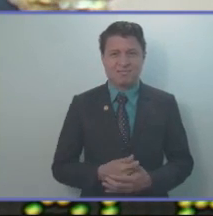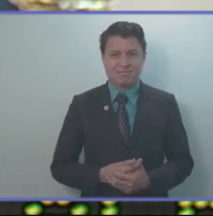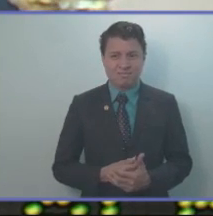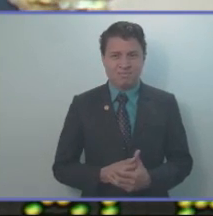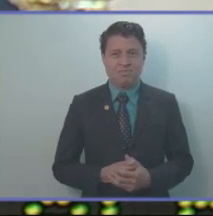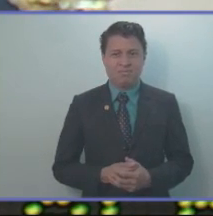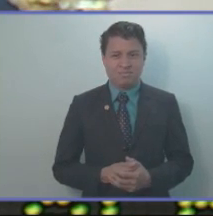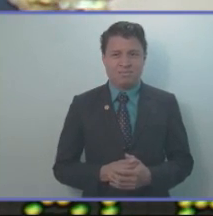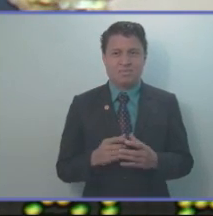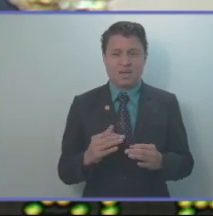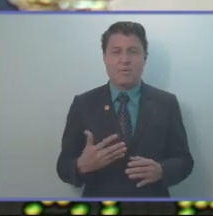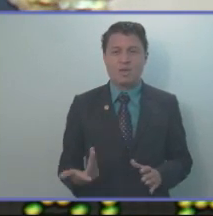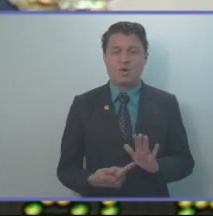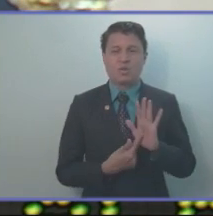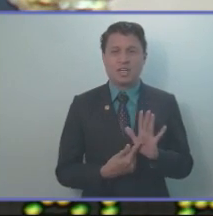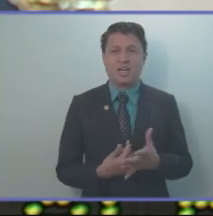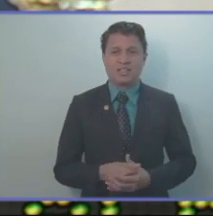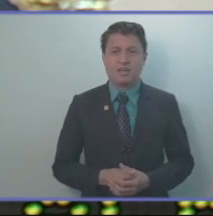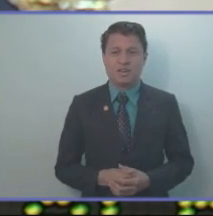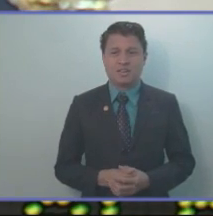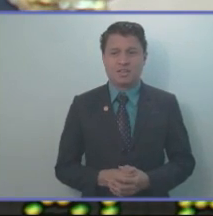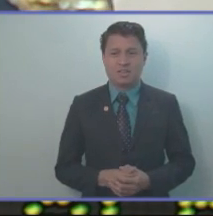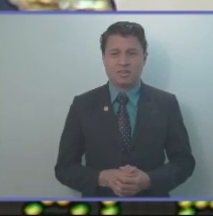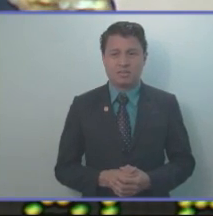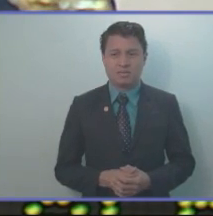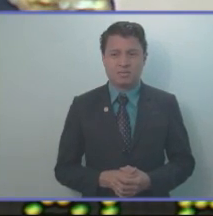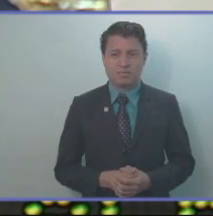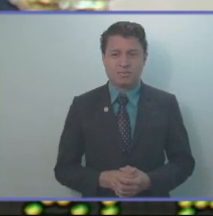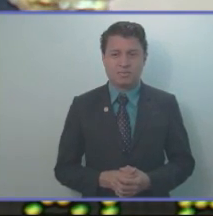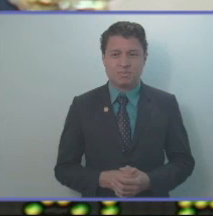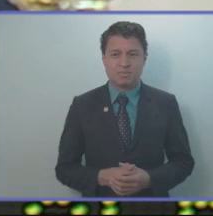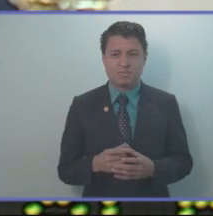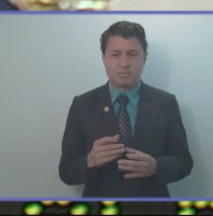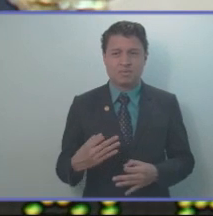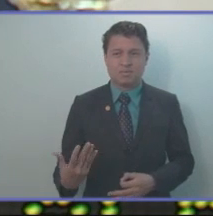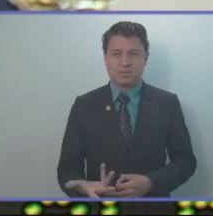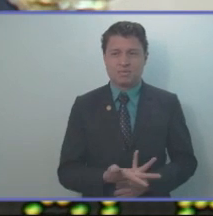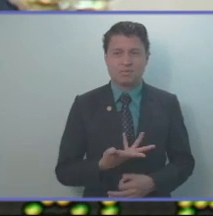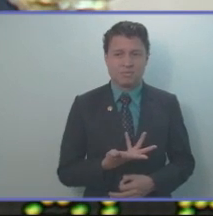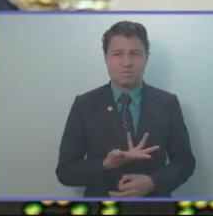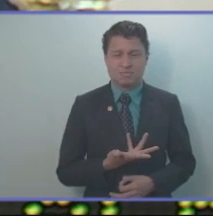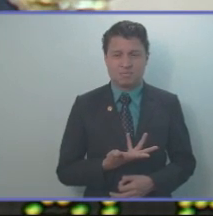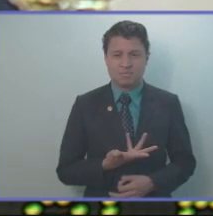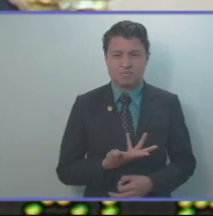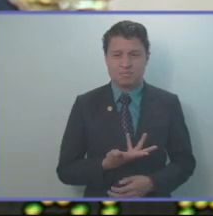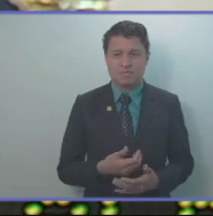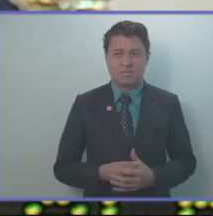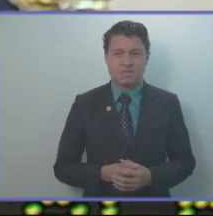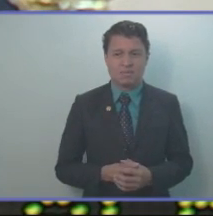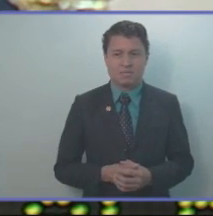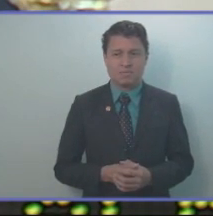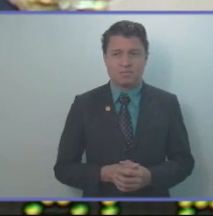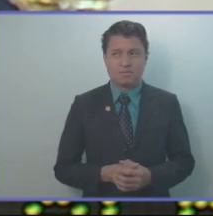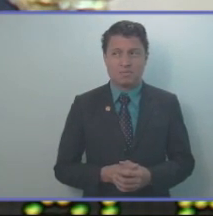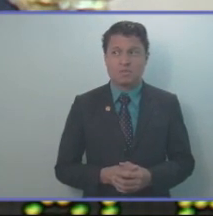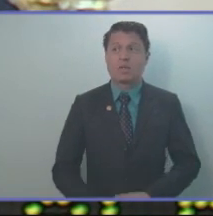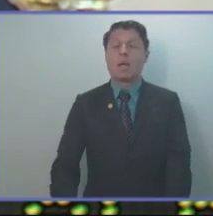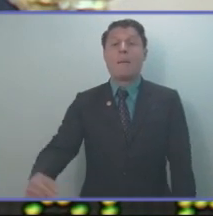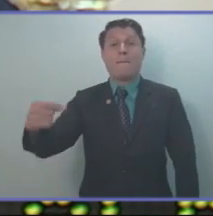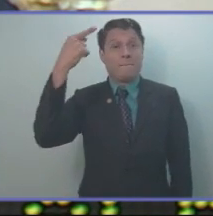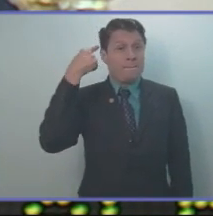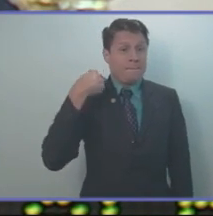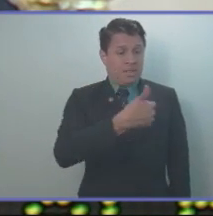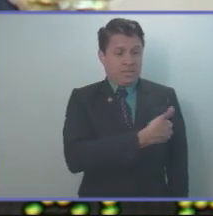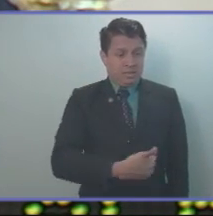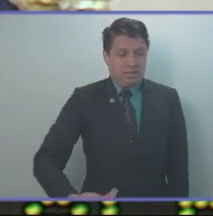no vuelvan a ocurrir en nuestro país. Por eso saludamos la actitud del presidente de